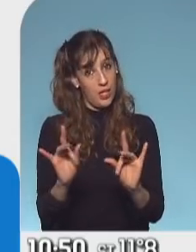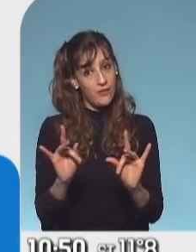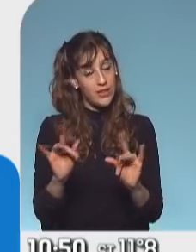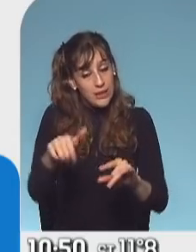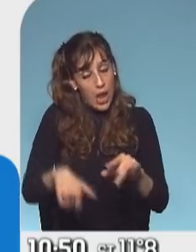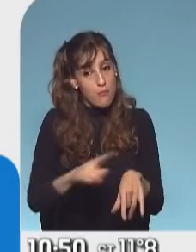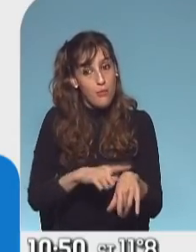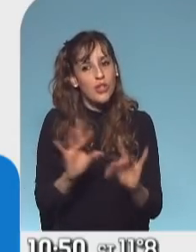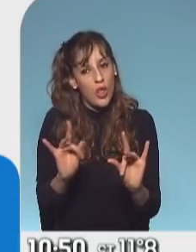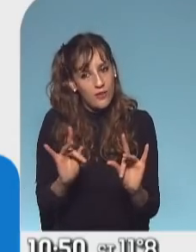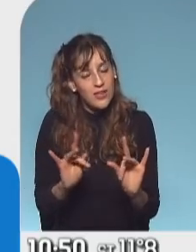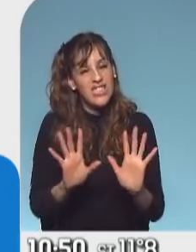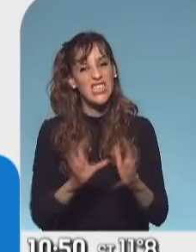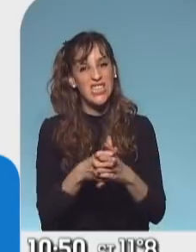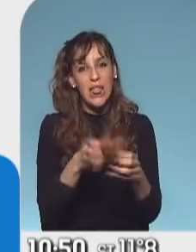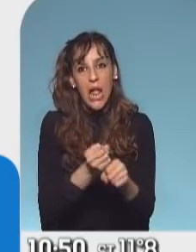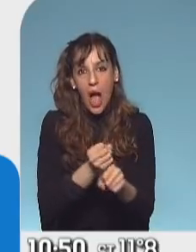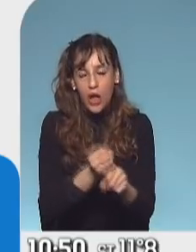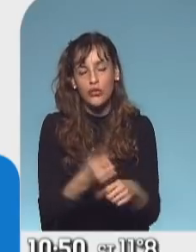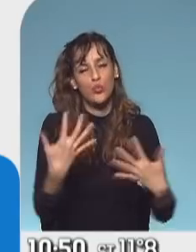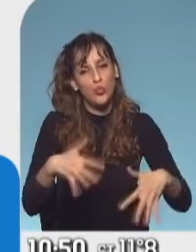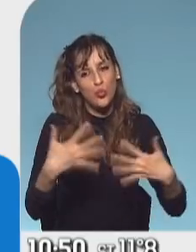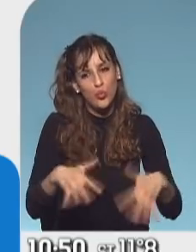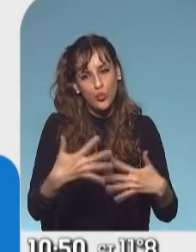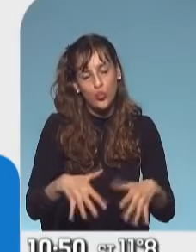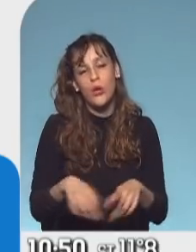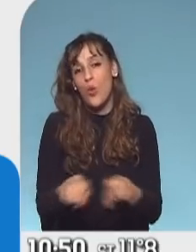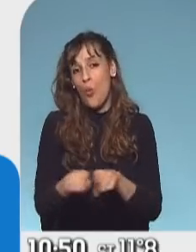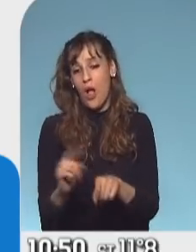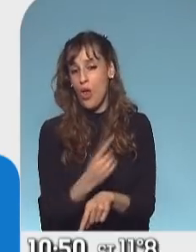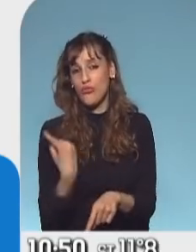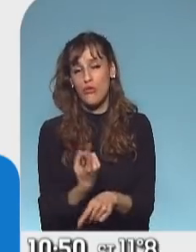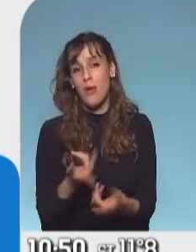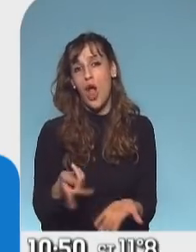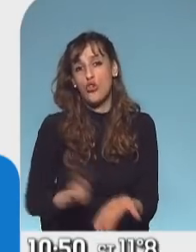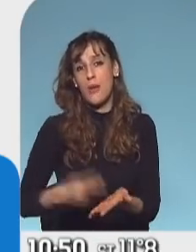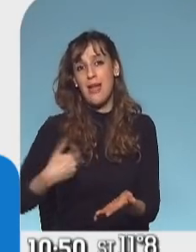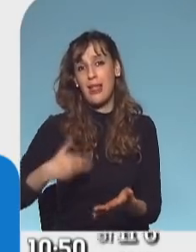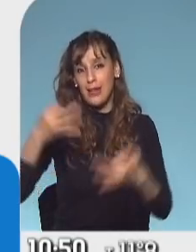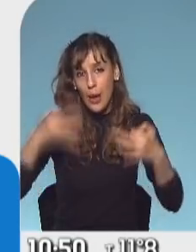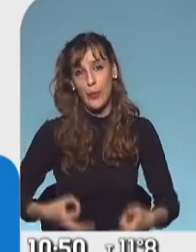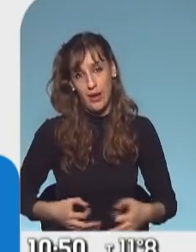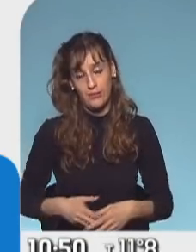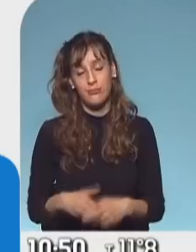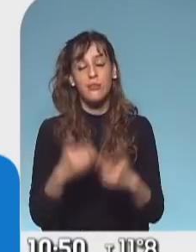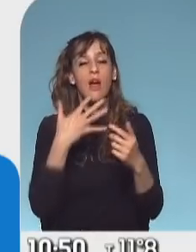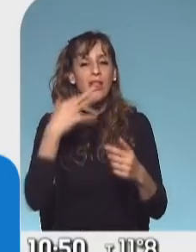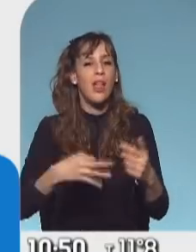trabajar mucho, como todos nosotros, para poder poner de pie a la Argentina otra vez. Así que les